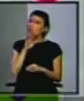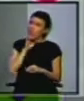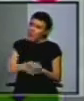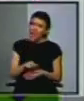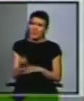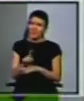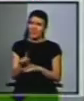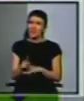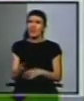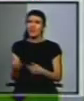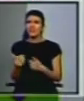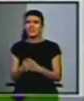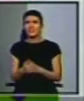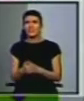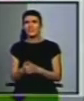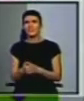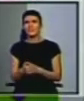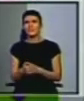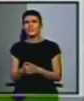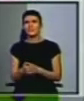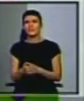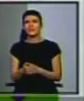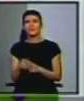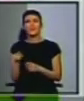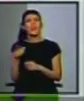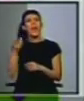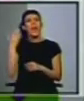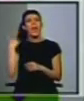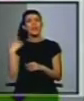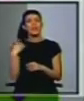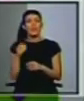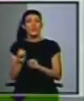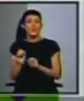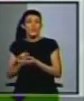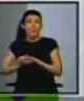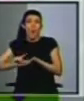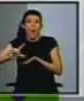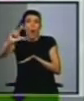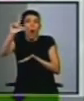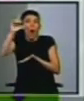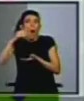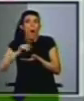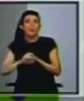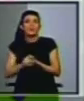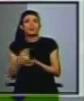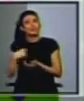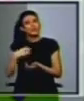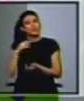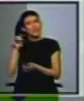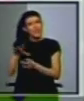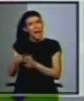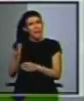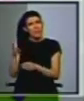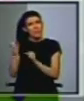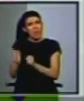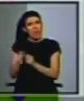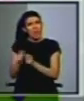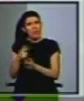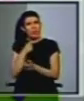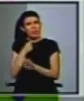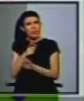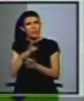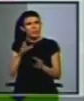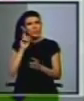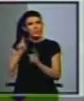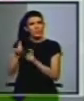¡Ey! Se tomó un clásico que fue un boom en algún minuto y que sabíamos que tenía un potencial muy, muy grande, pero